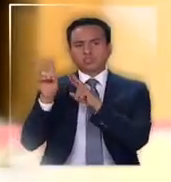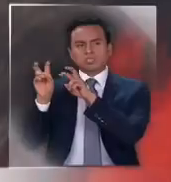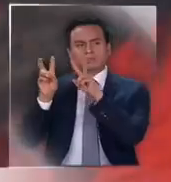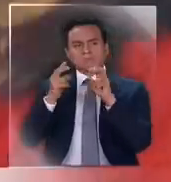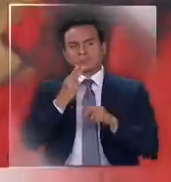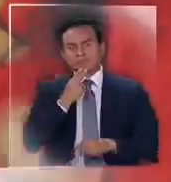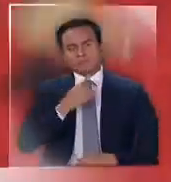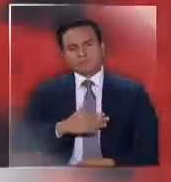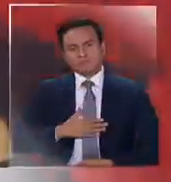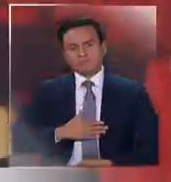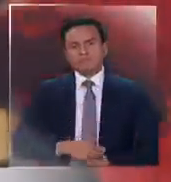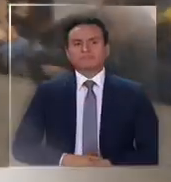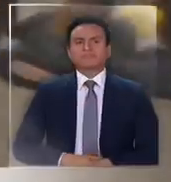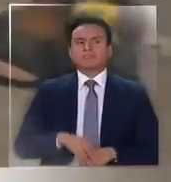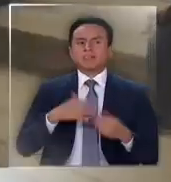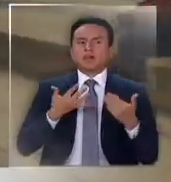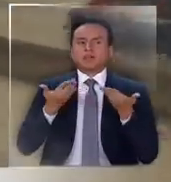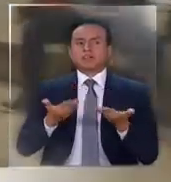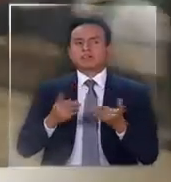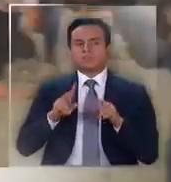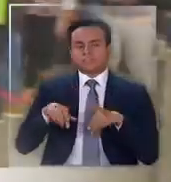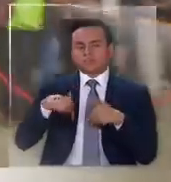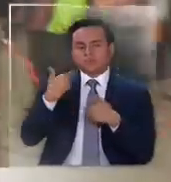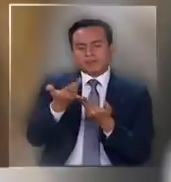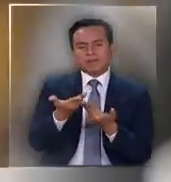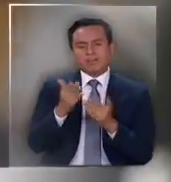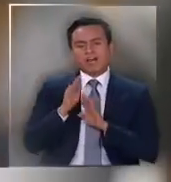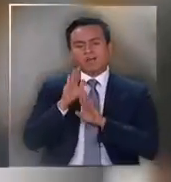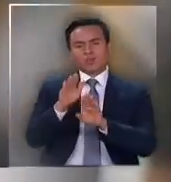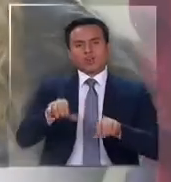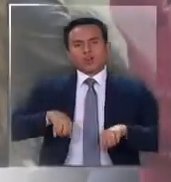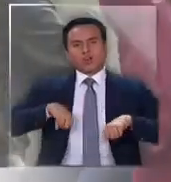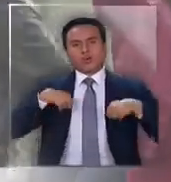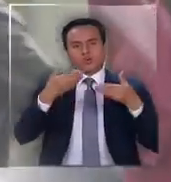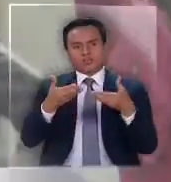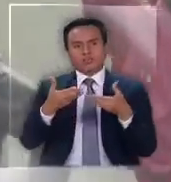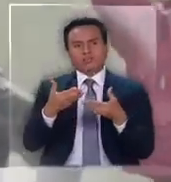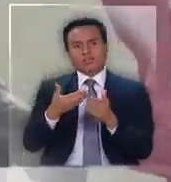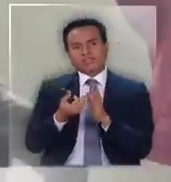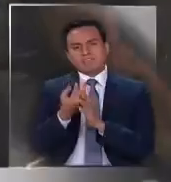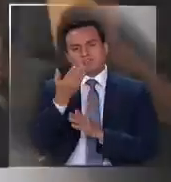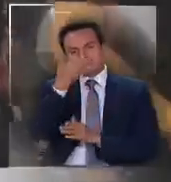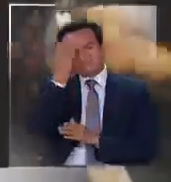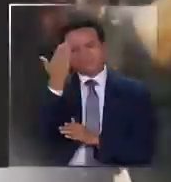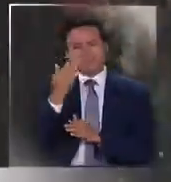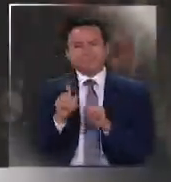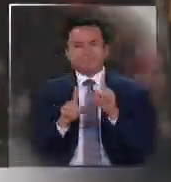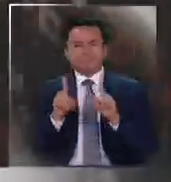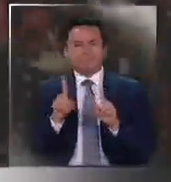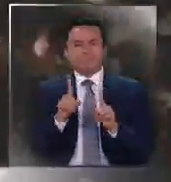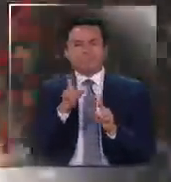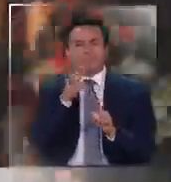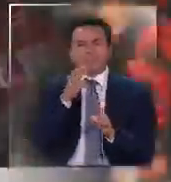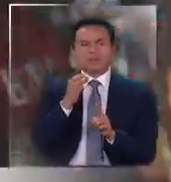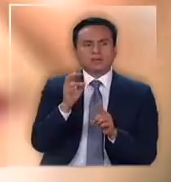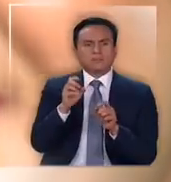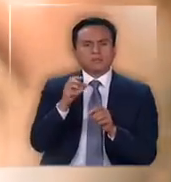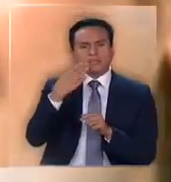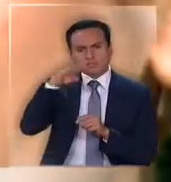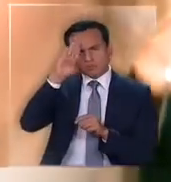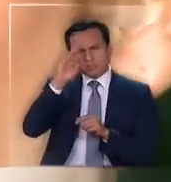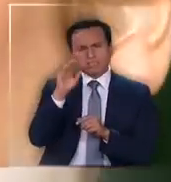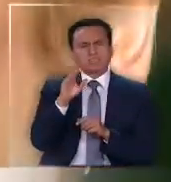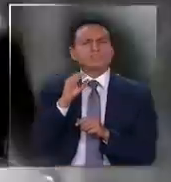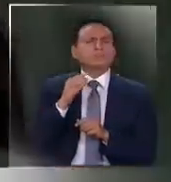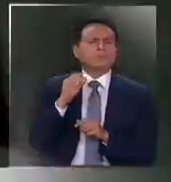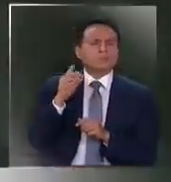de mi vida. Ahora llegan a devolver la mano, a apoyar a estos jóvenes talentos. Hay cubanos, hay venezolanos, hay de